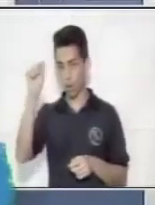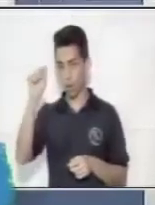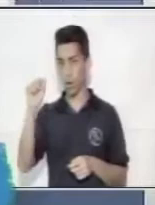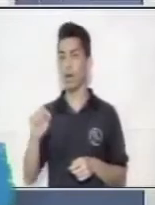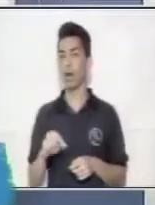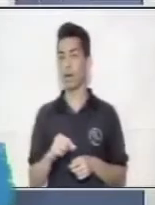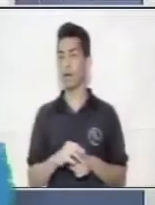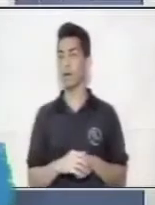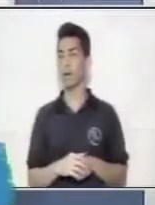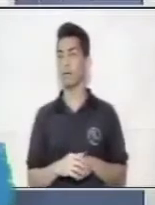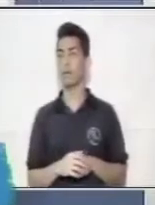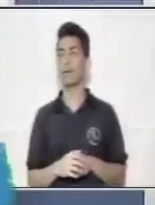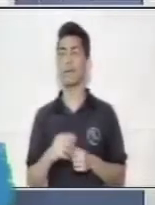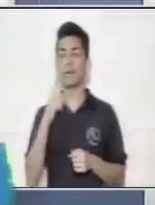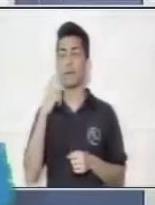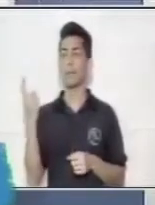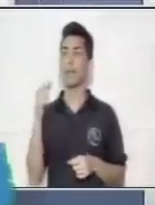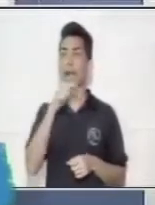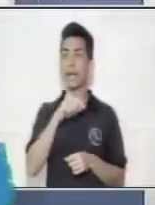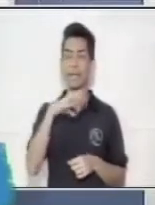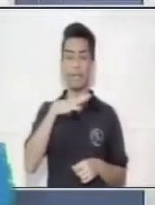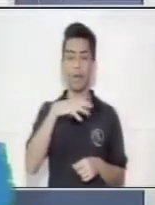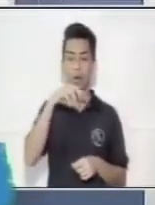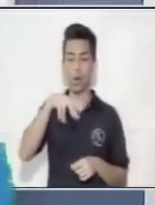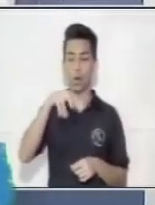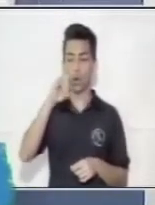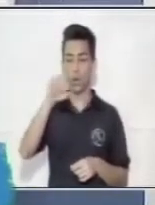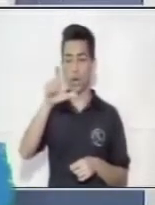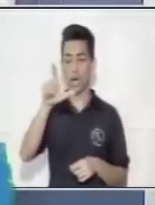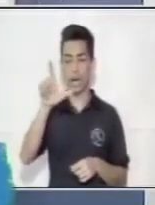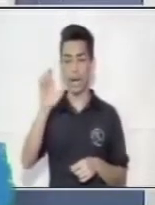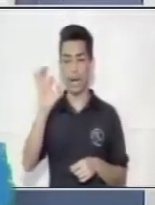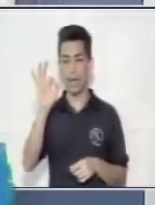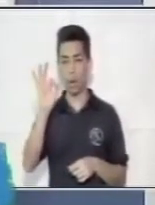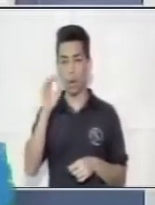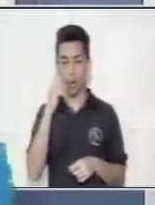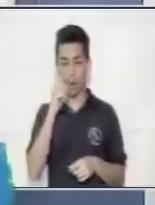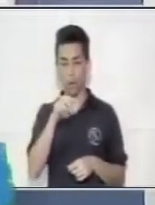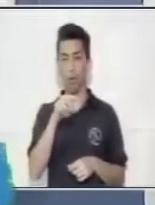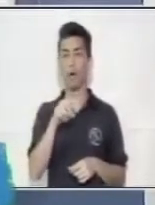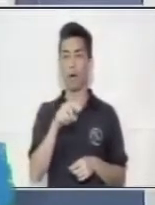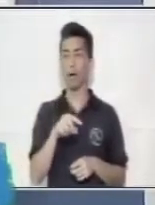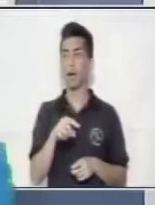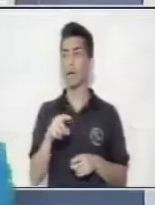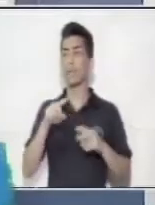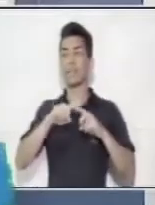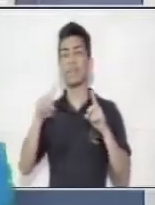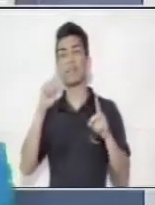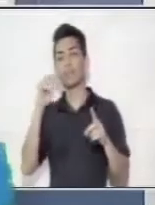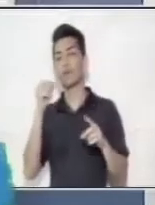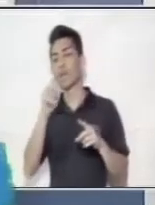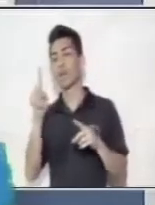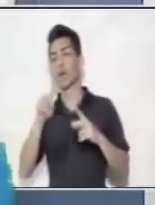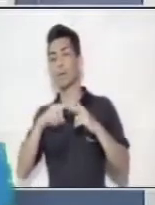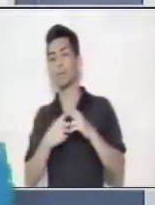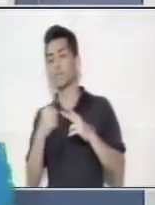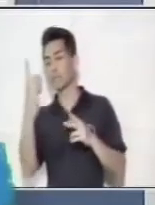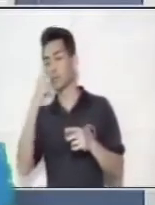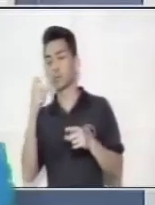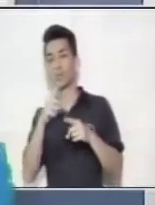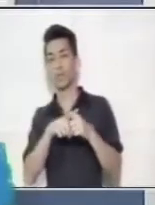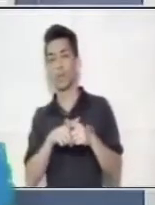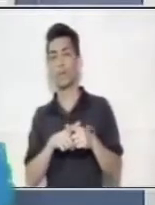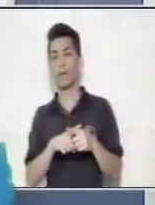sería nuestro núcleo. Y como podemos identificar, es diferente porque no estamos iniciando con sujeto, pero vamos a